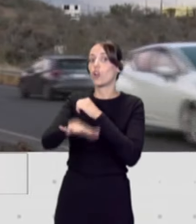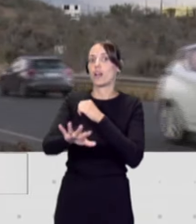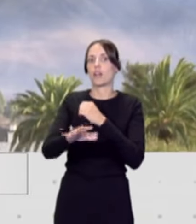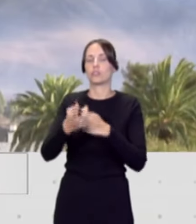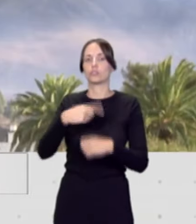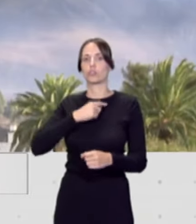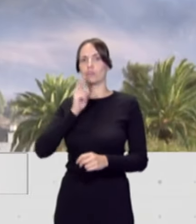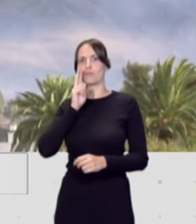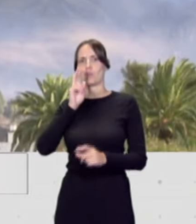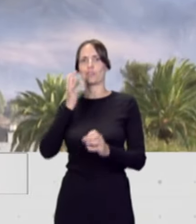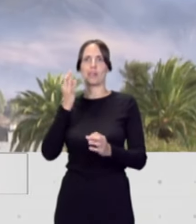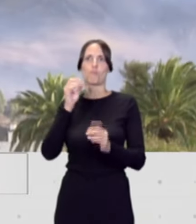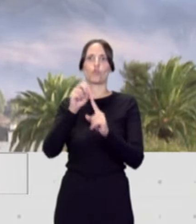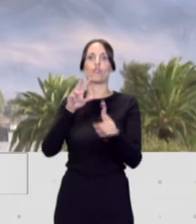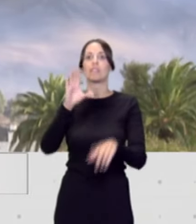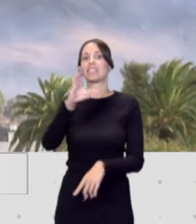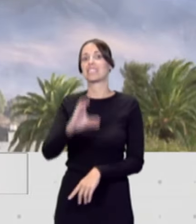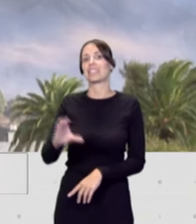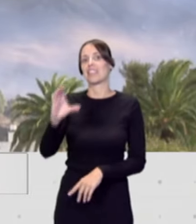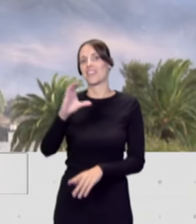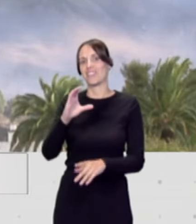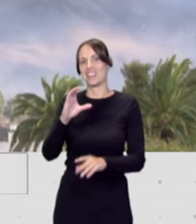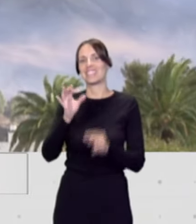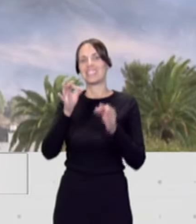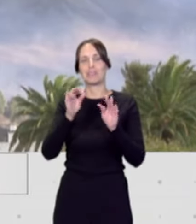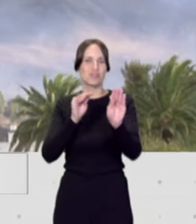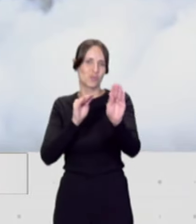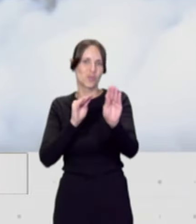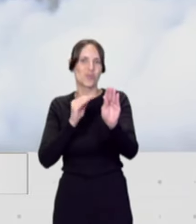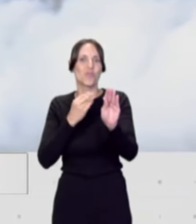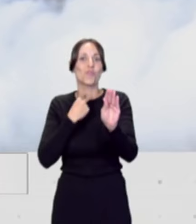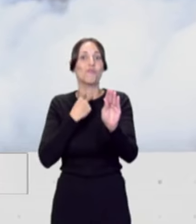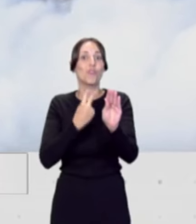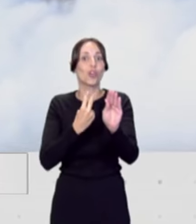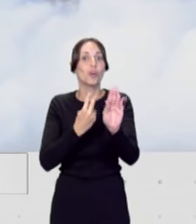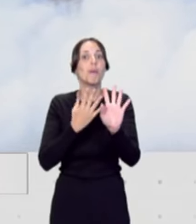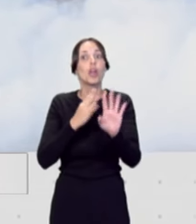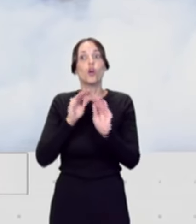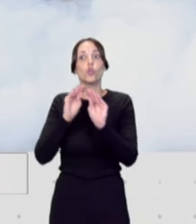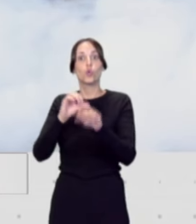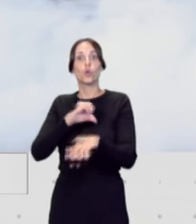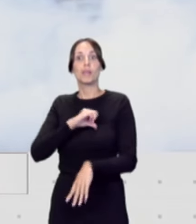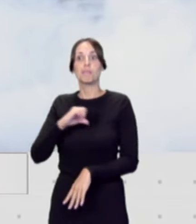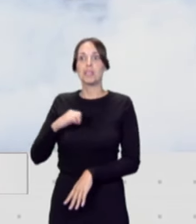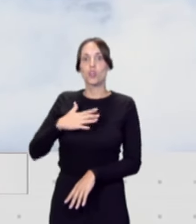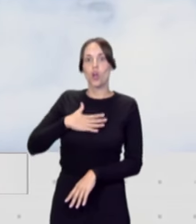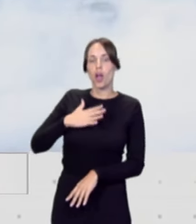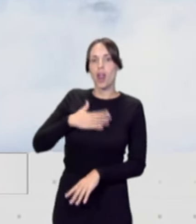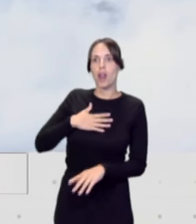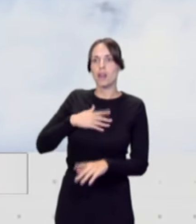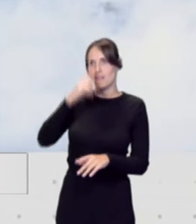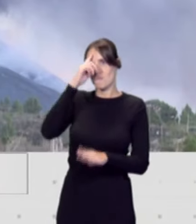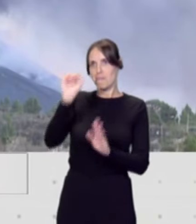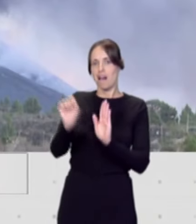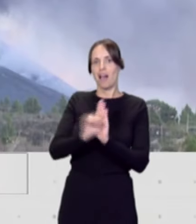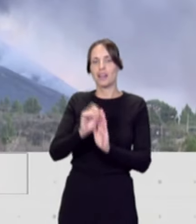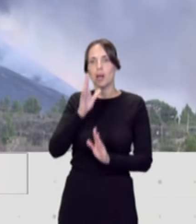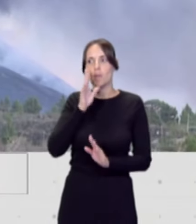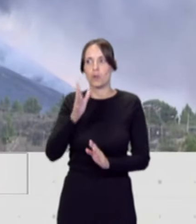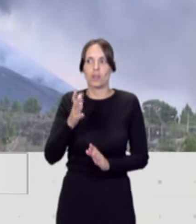científica, la voz siempre de María José Blanco, pero la parte personal también tiene que haber marcado, ¿no? La parte de haber vivido con